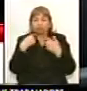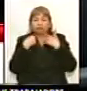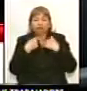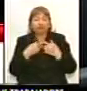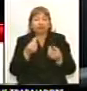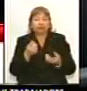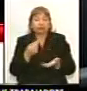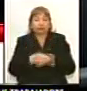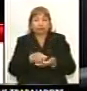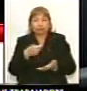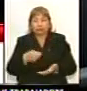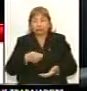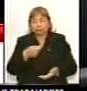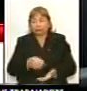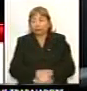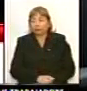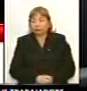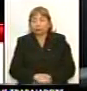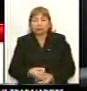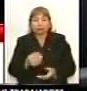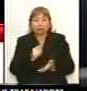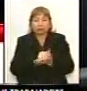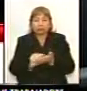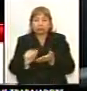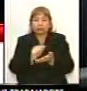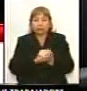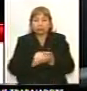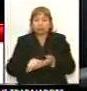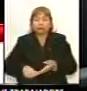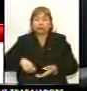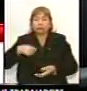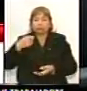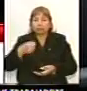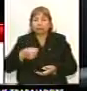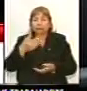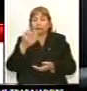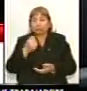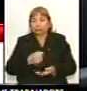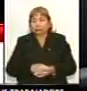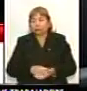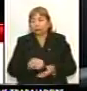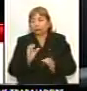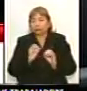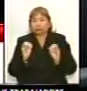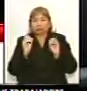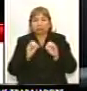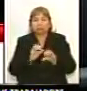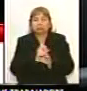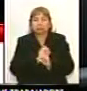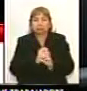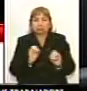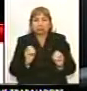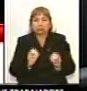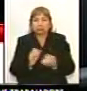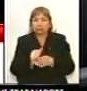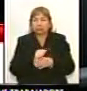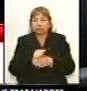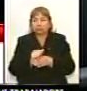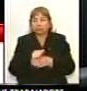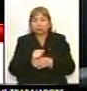su rentabilidad acumulada, pues mes a mes se le sigue aplicando el cobro de comisiones pese a no aportar. Esto en la práctica